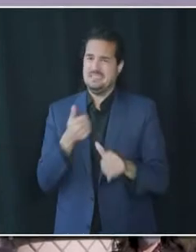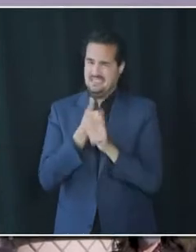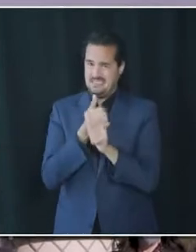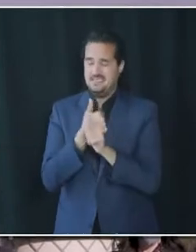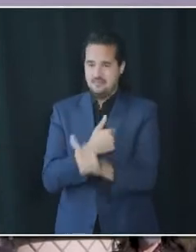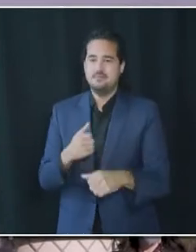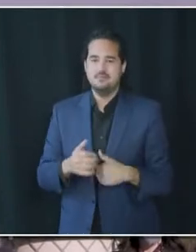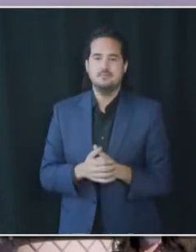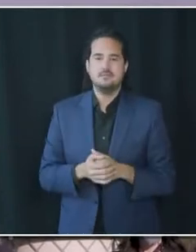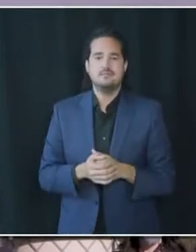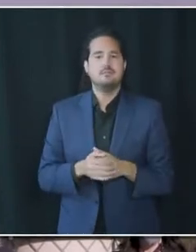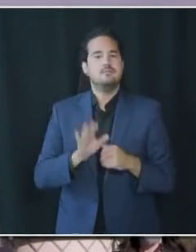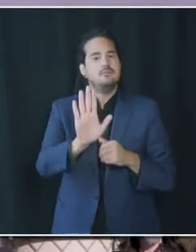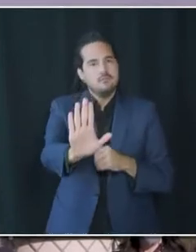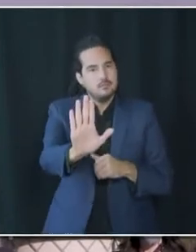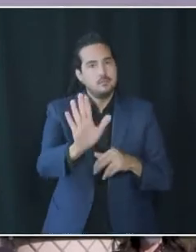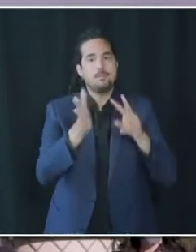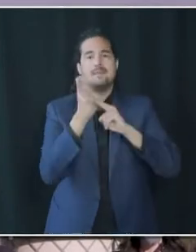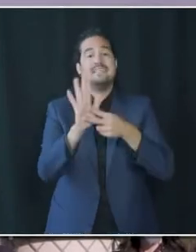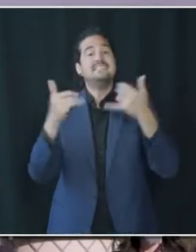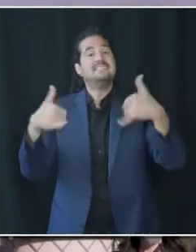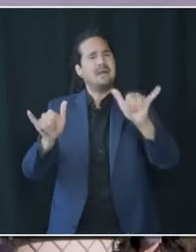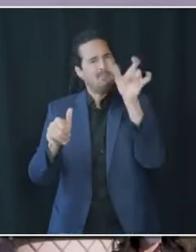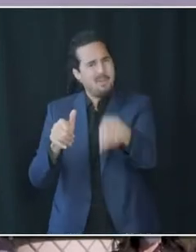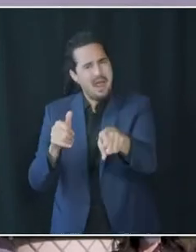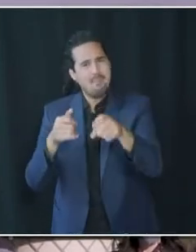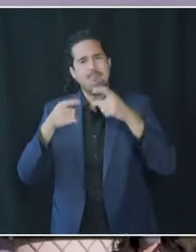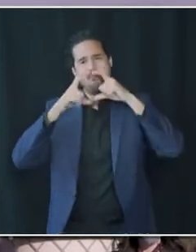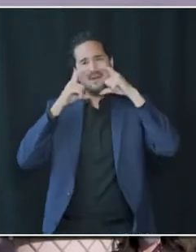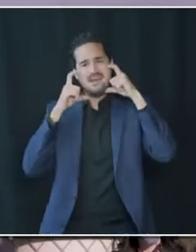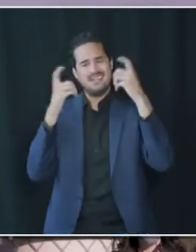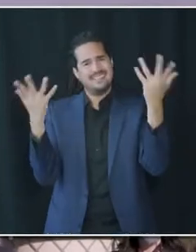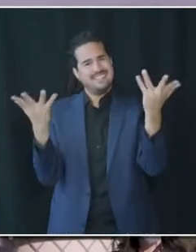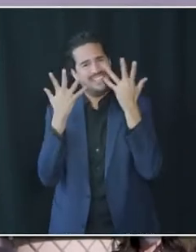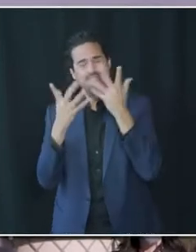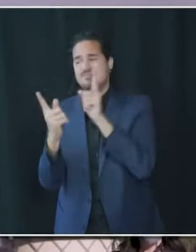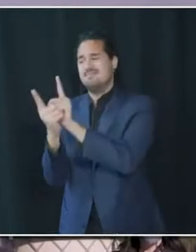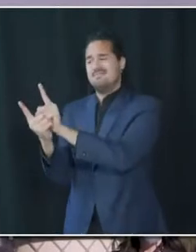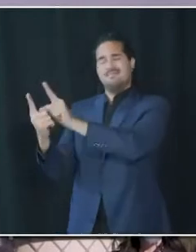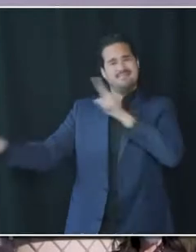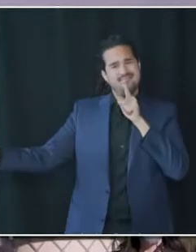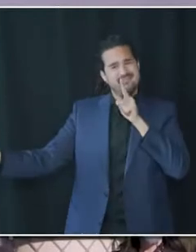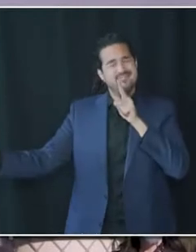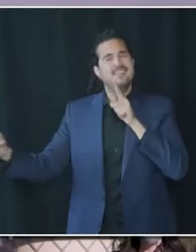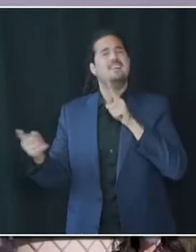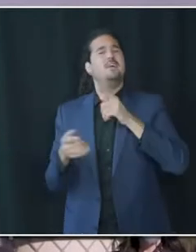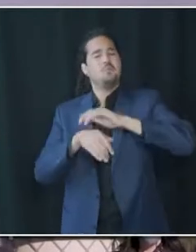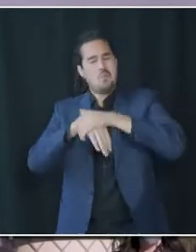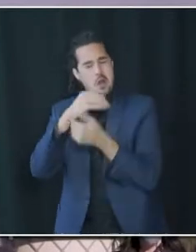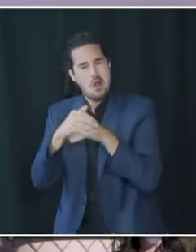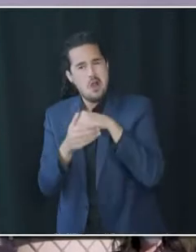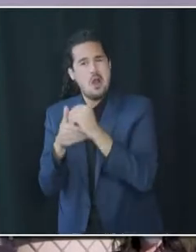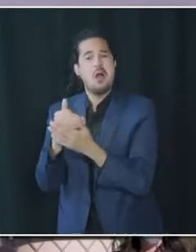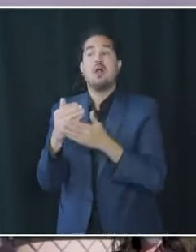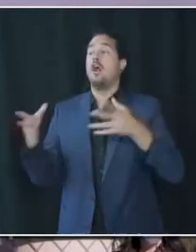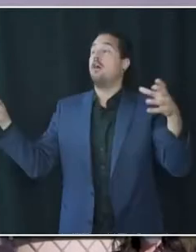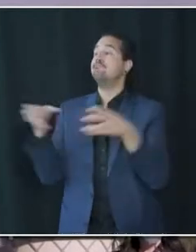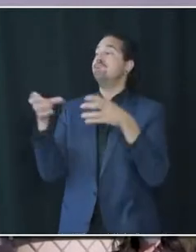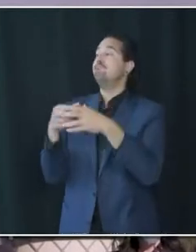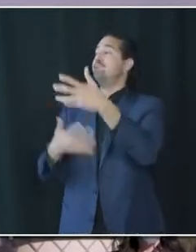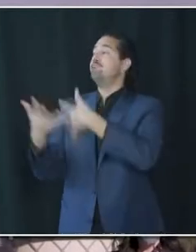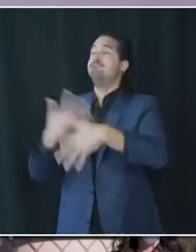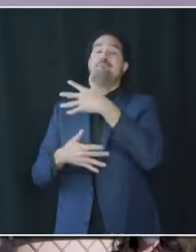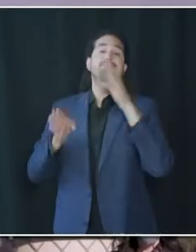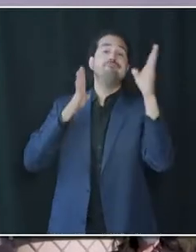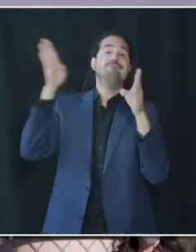que tenemos que seguir haciendo manteniendo la distancia física usando las mascarillas siendo higiénicos el